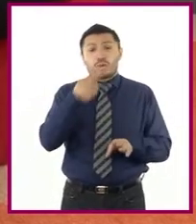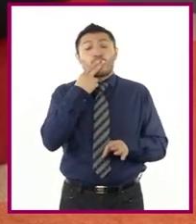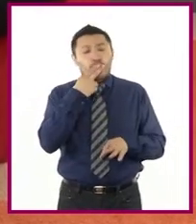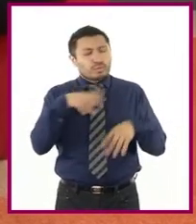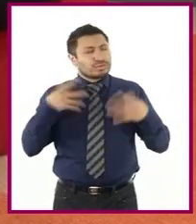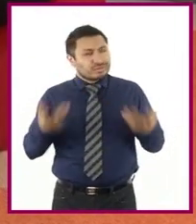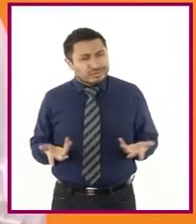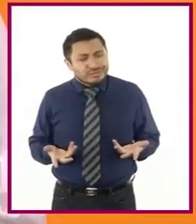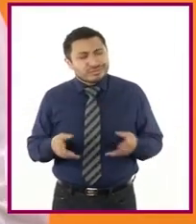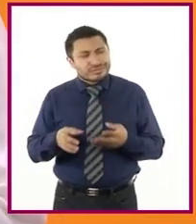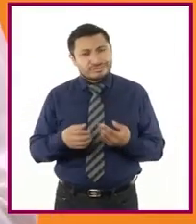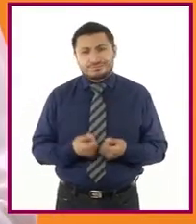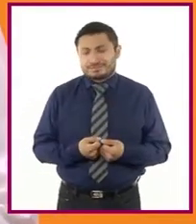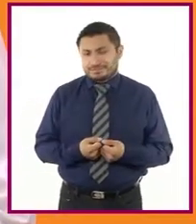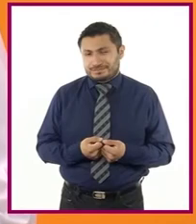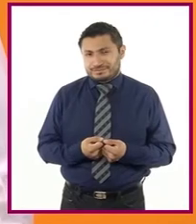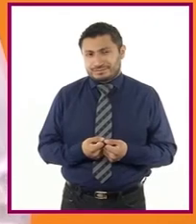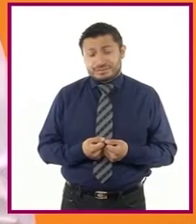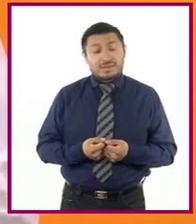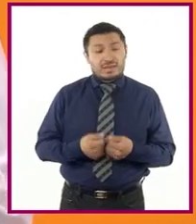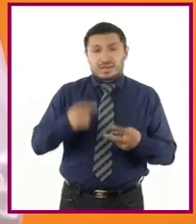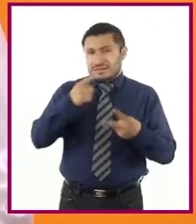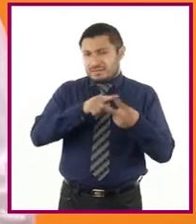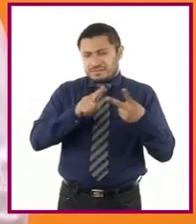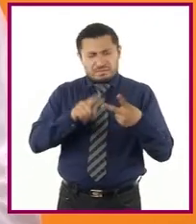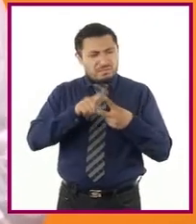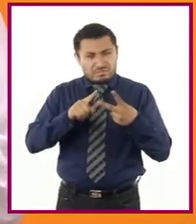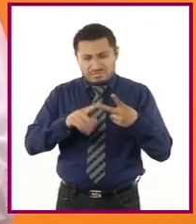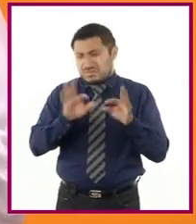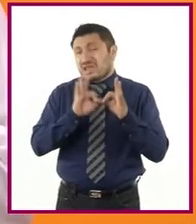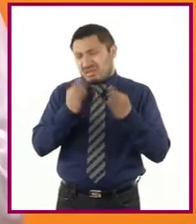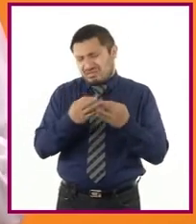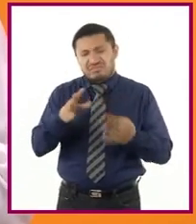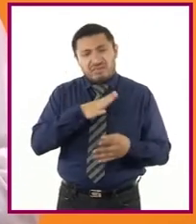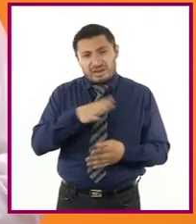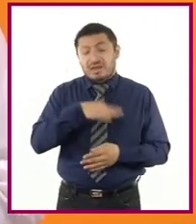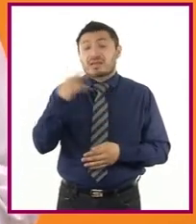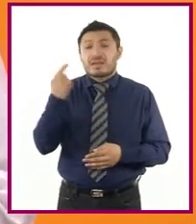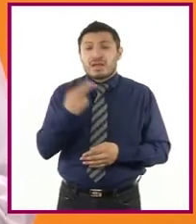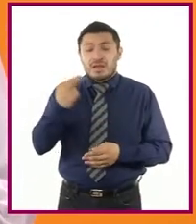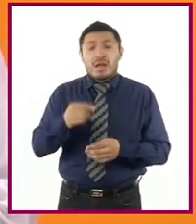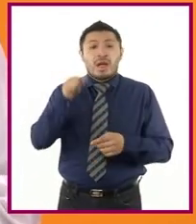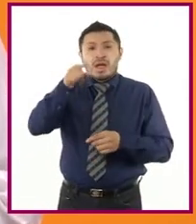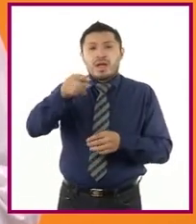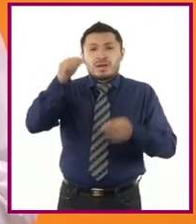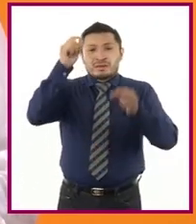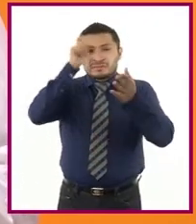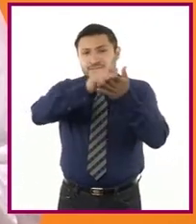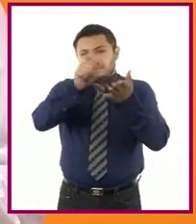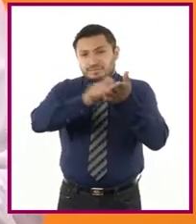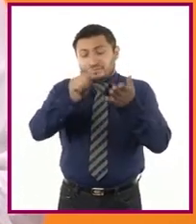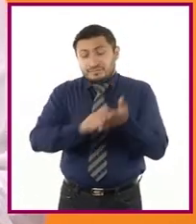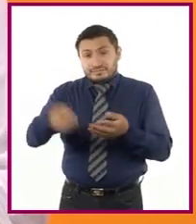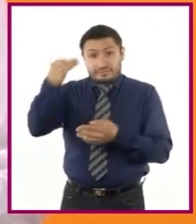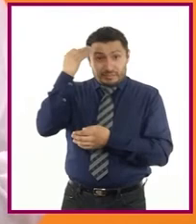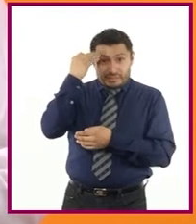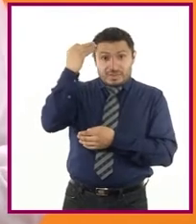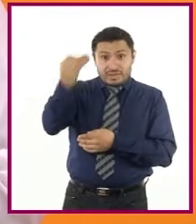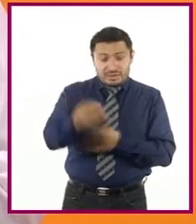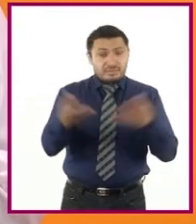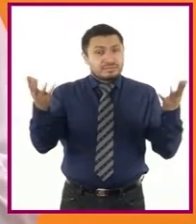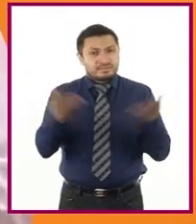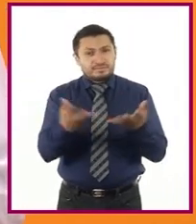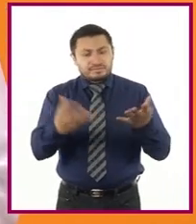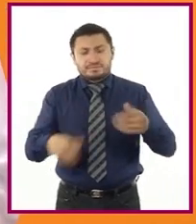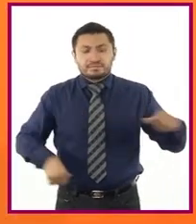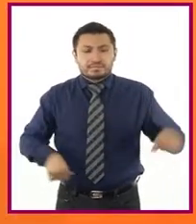equipo. En ambos tipos de cursogramas es necesario colocar los tiempos en los que se lleva a cabo